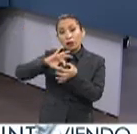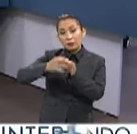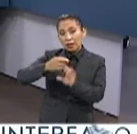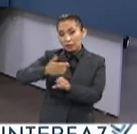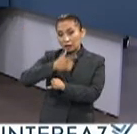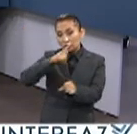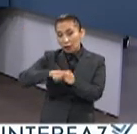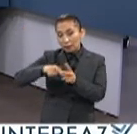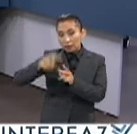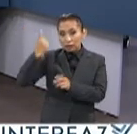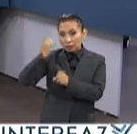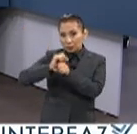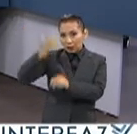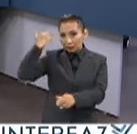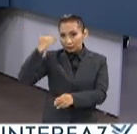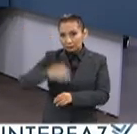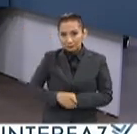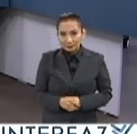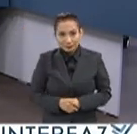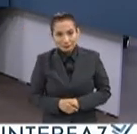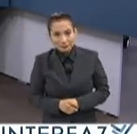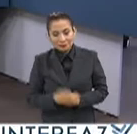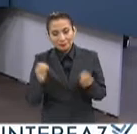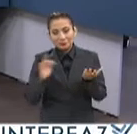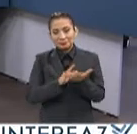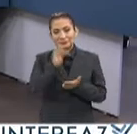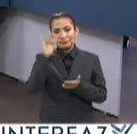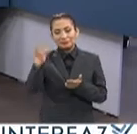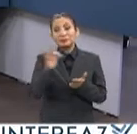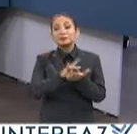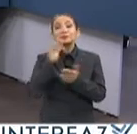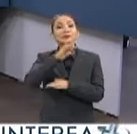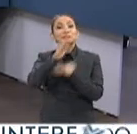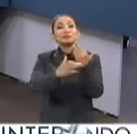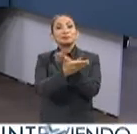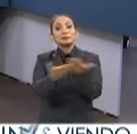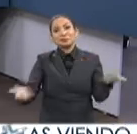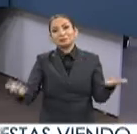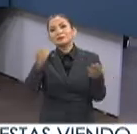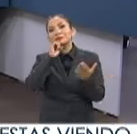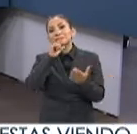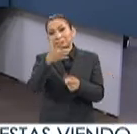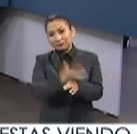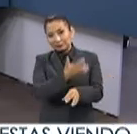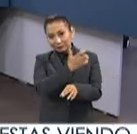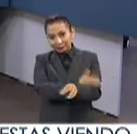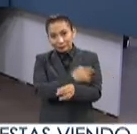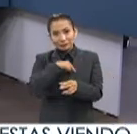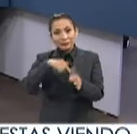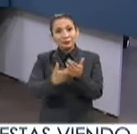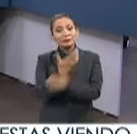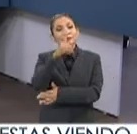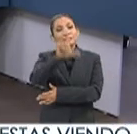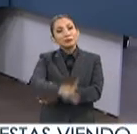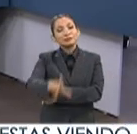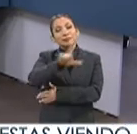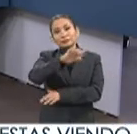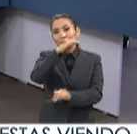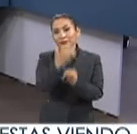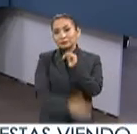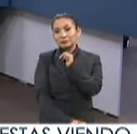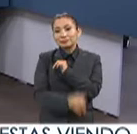Olimpiada Nacional que arrancó la semana pasada. Perfecto. Pues muchísimas gracias. Gracias a todos ustedes también por acompañarnos esta mañana de lunes.